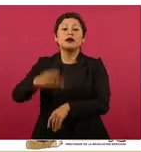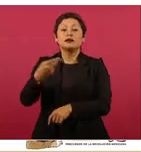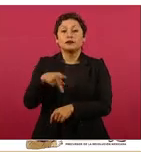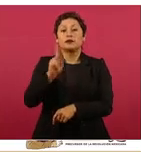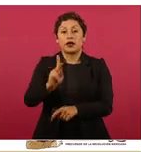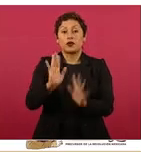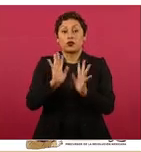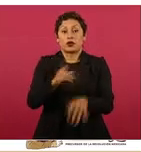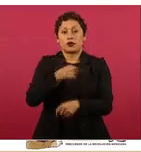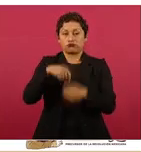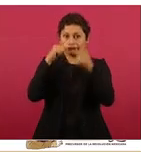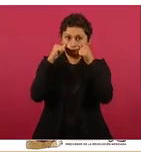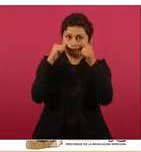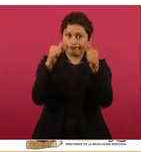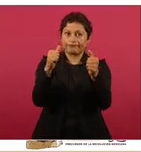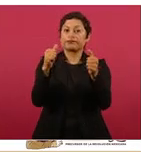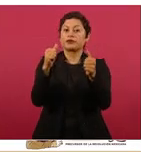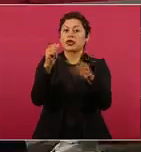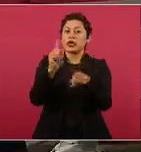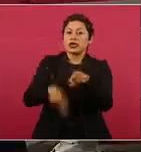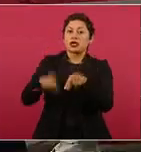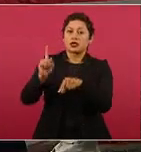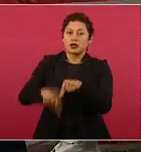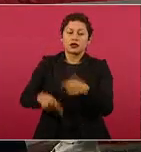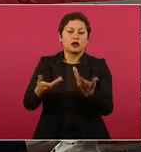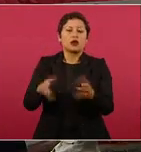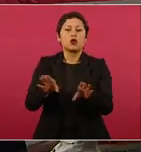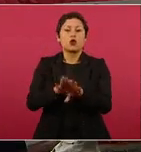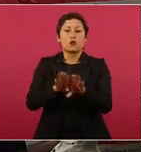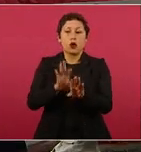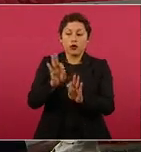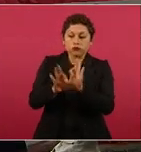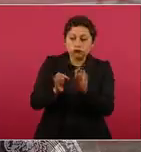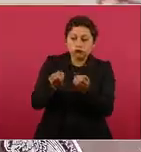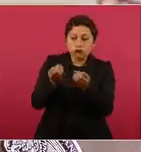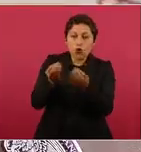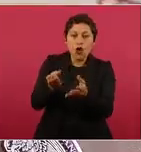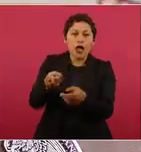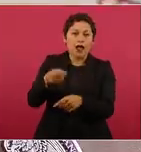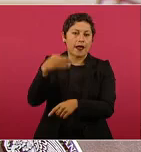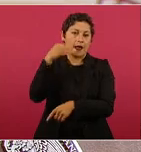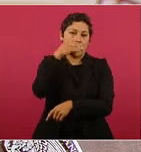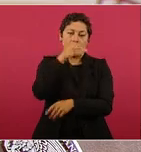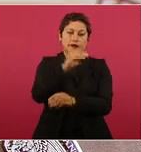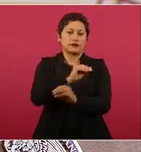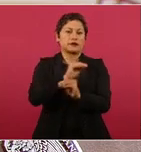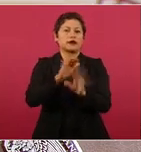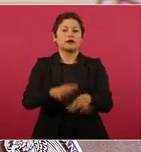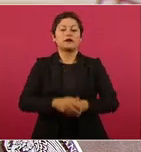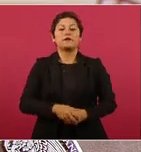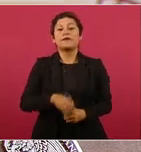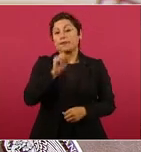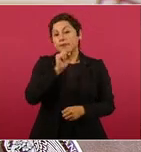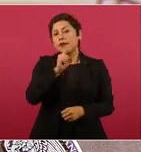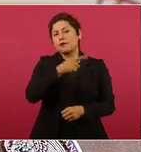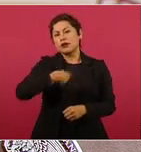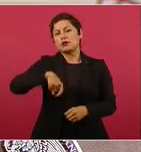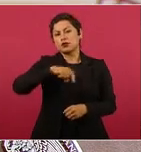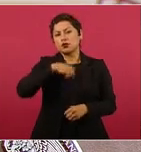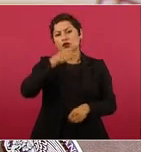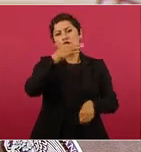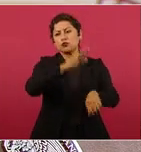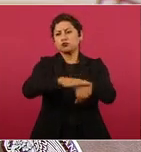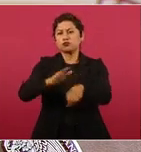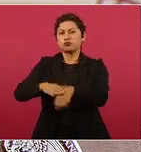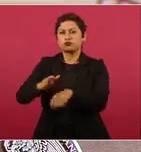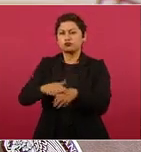en la eliminación de hepatitis C. El tratamiento obviamente es gratuito y también lo estaremos promocionando a lo largo